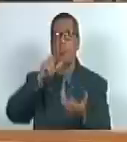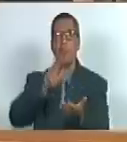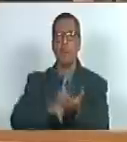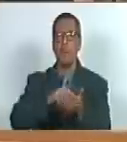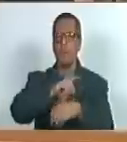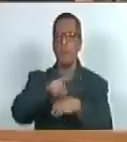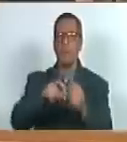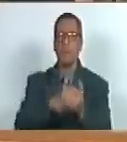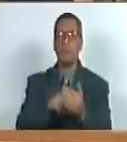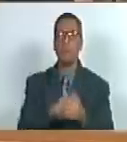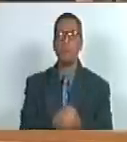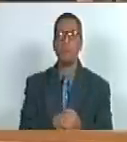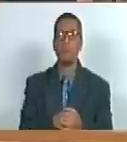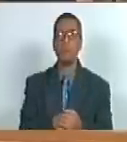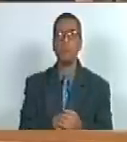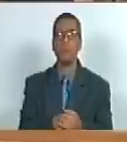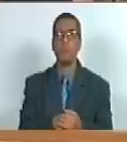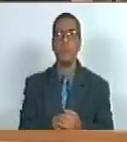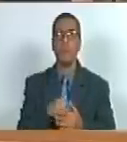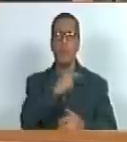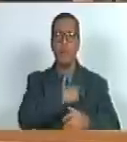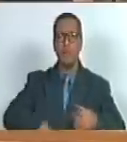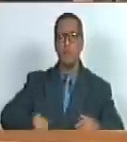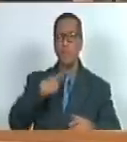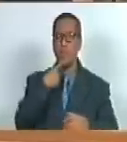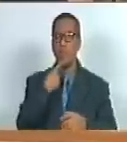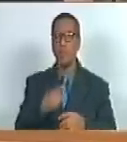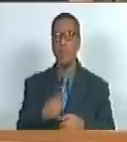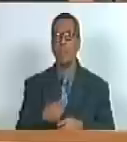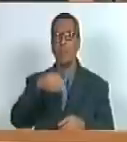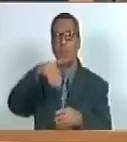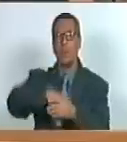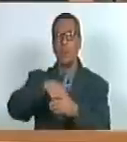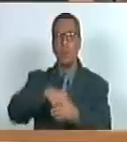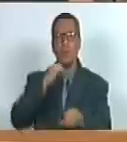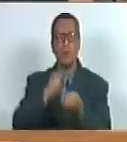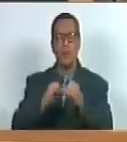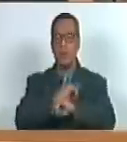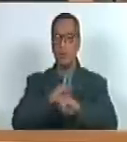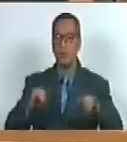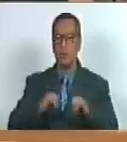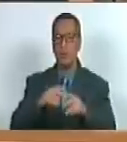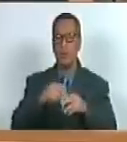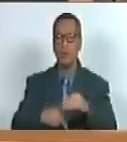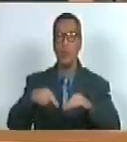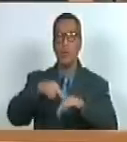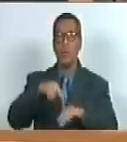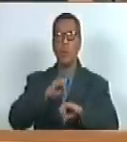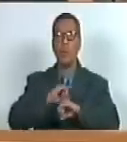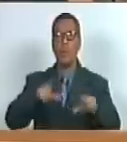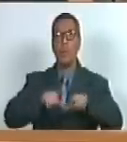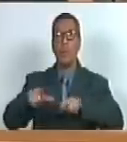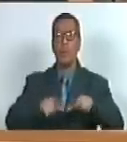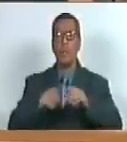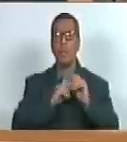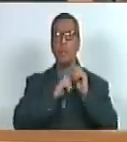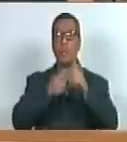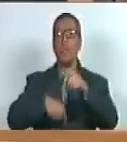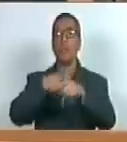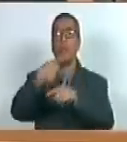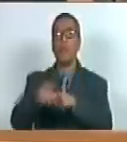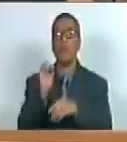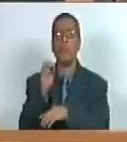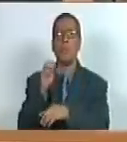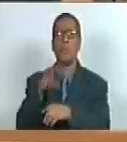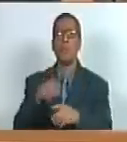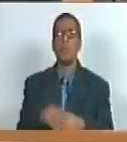por unanimidad el presidente señaló que agotada la agenda del día se levanta la sesión ordinaria y convocó para la próxima